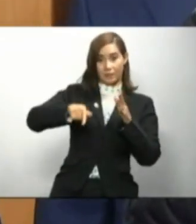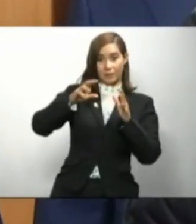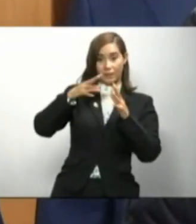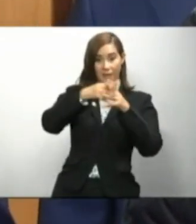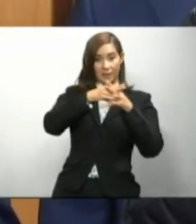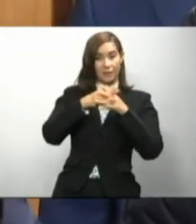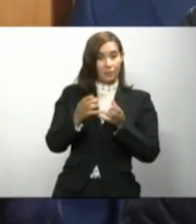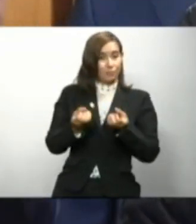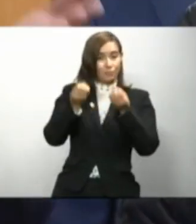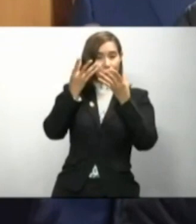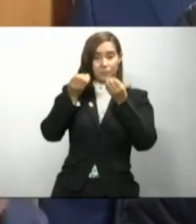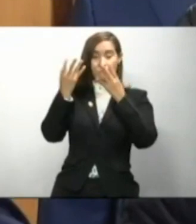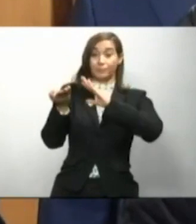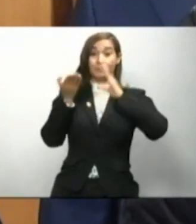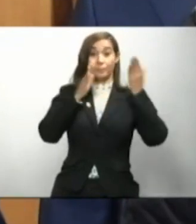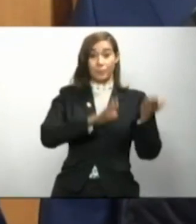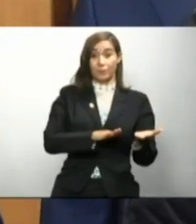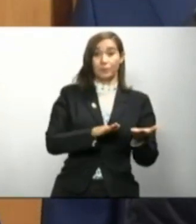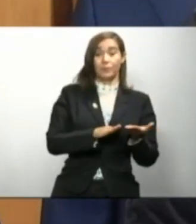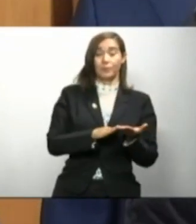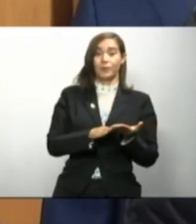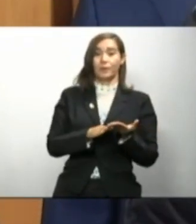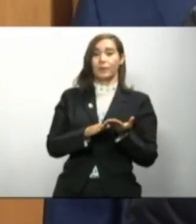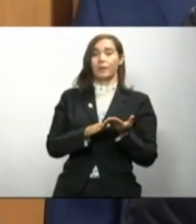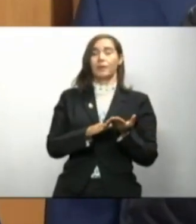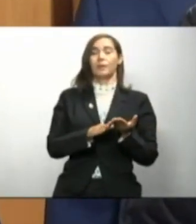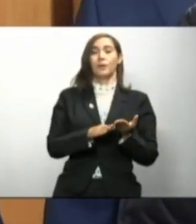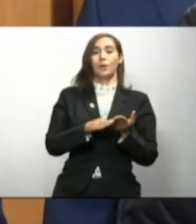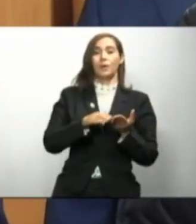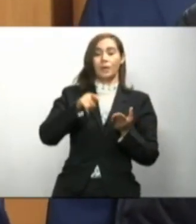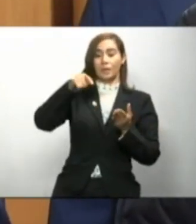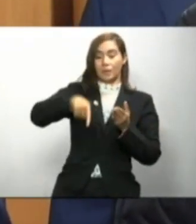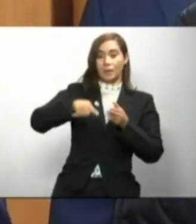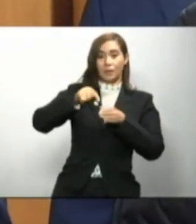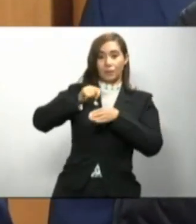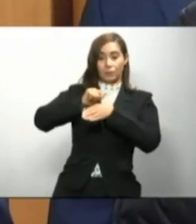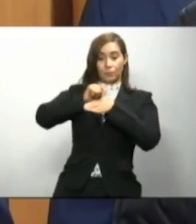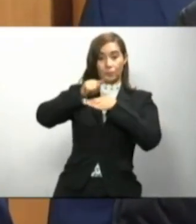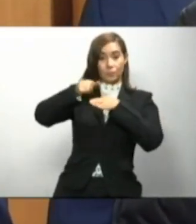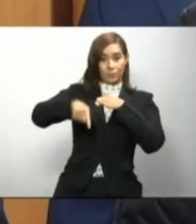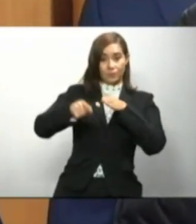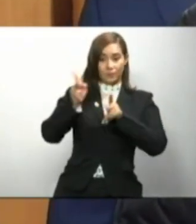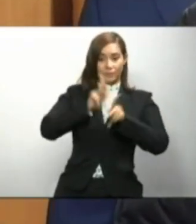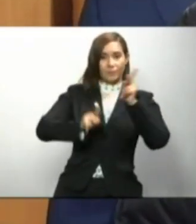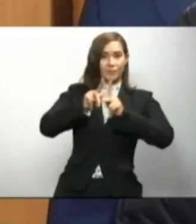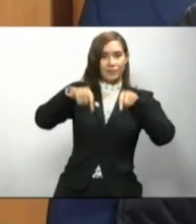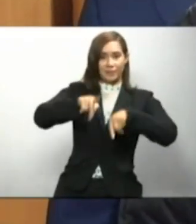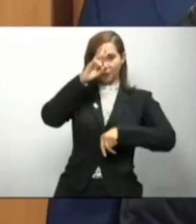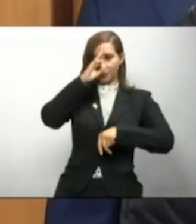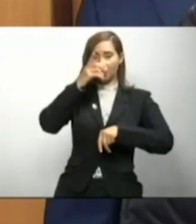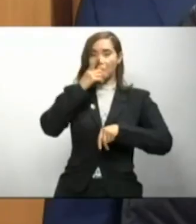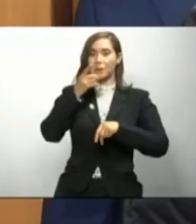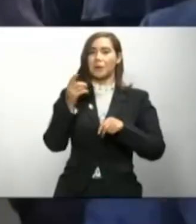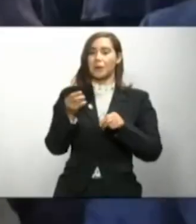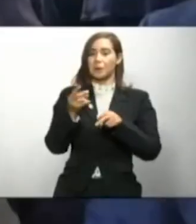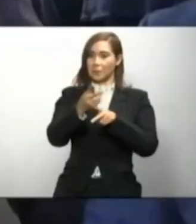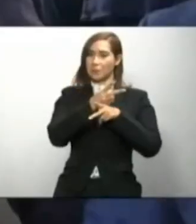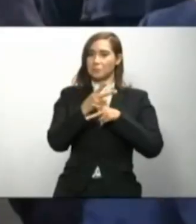como lo dice el informe de john hopkins y donde ningún turista estará más seguro que la república dominicana